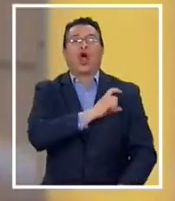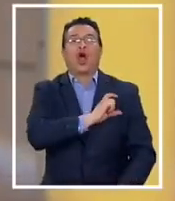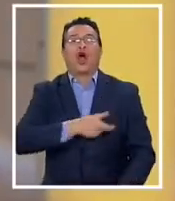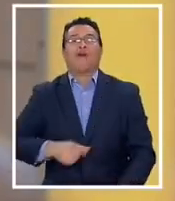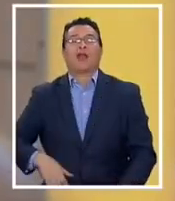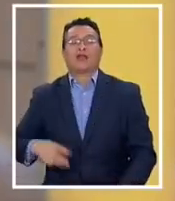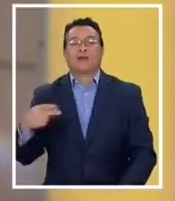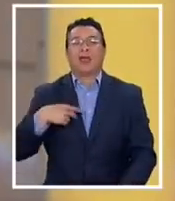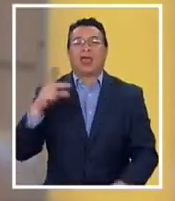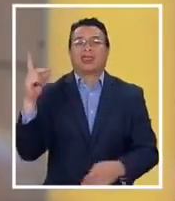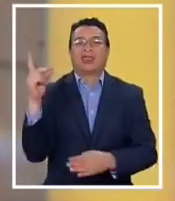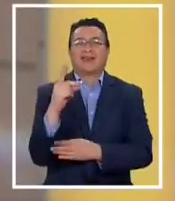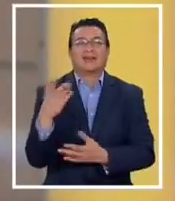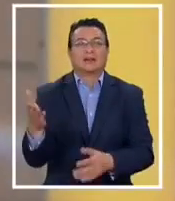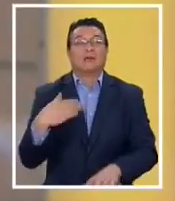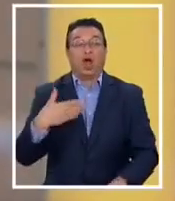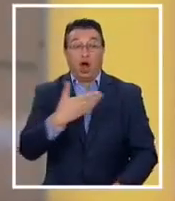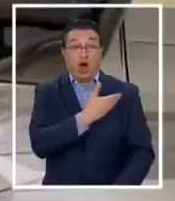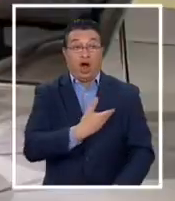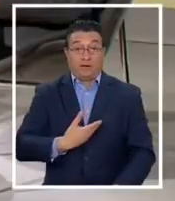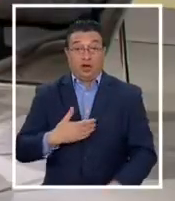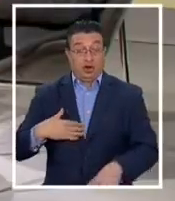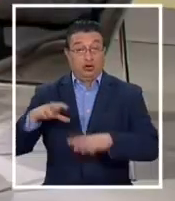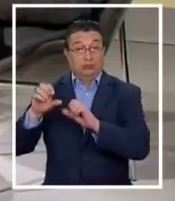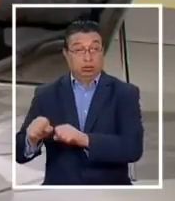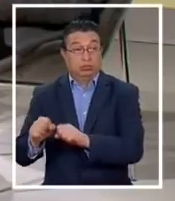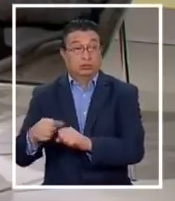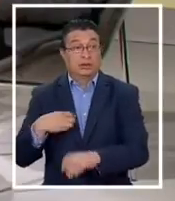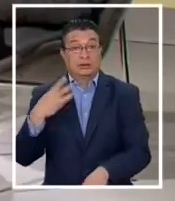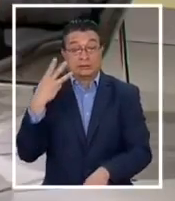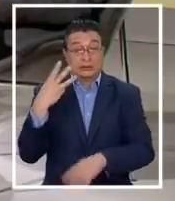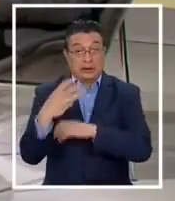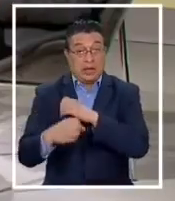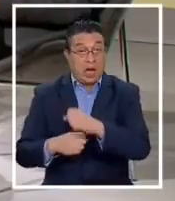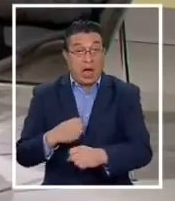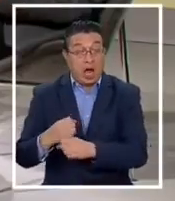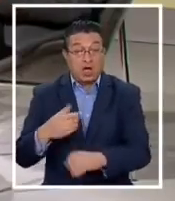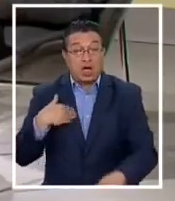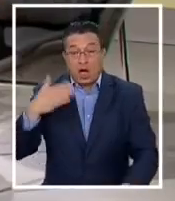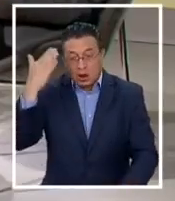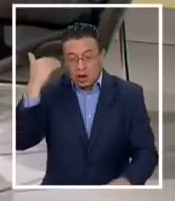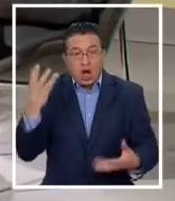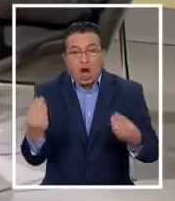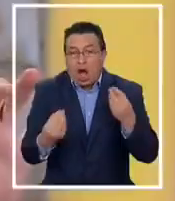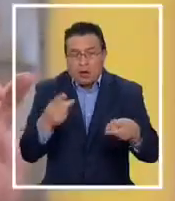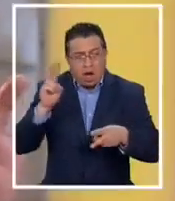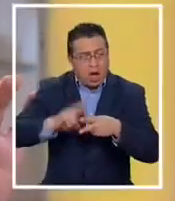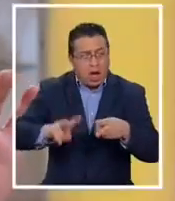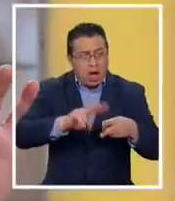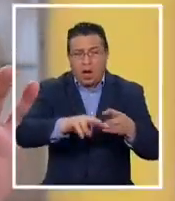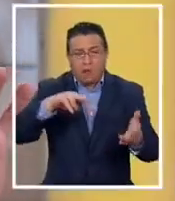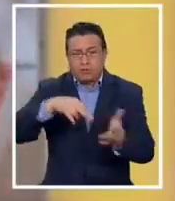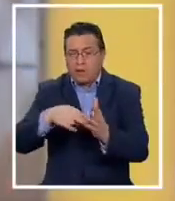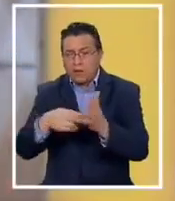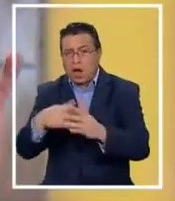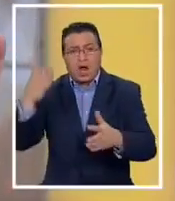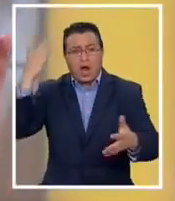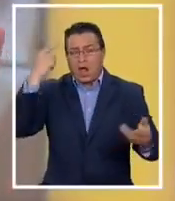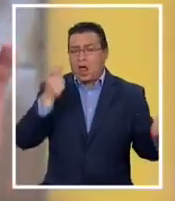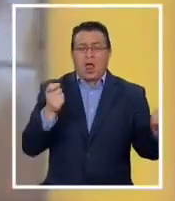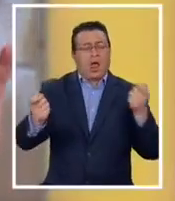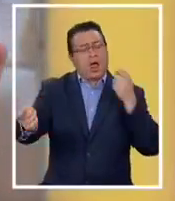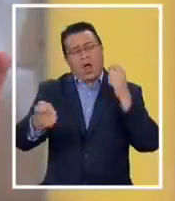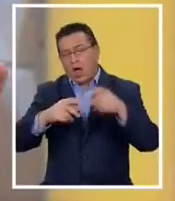de la derecha están en el gobierno entre años no han sabido cómo resolver ninguno de los problemas acuciantes